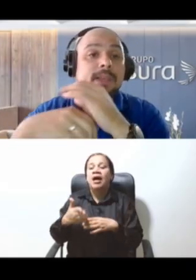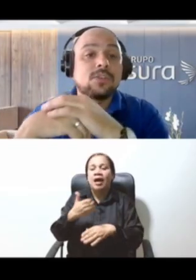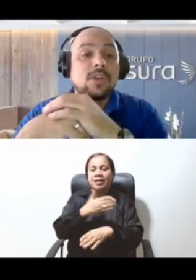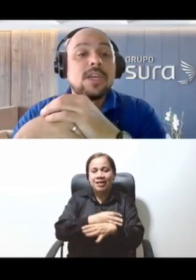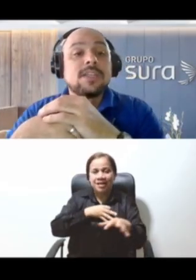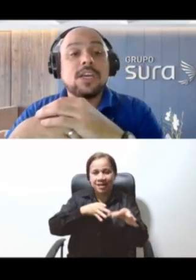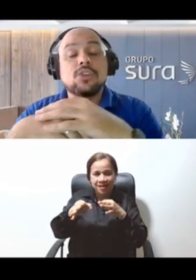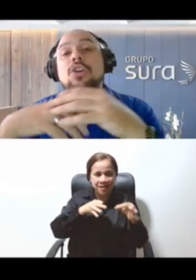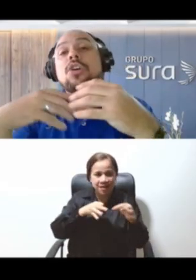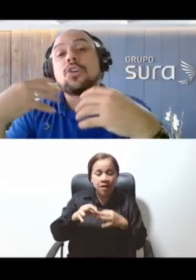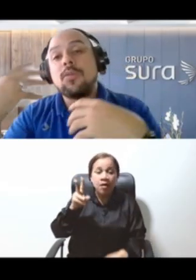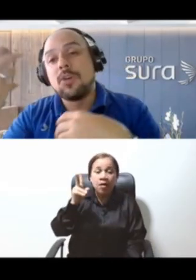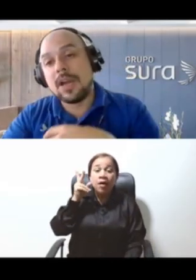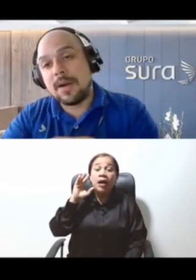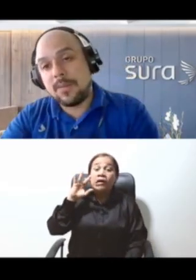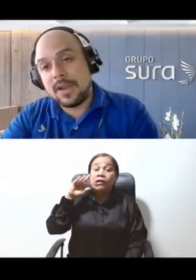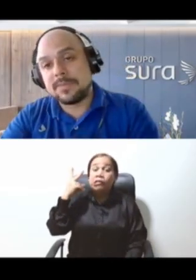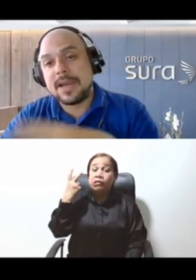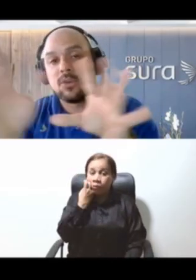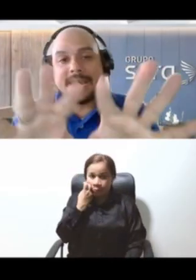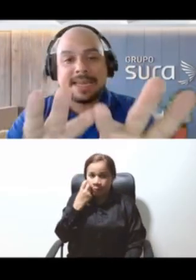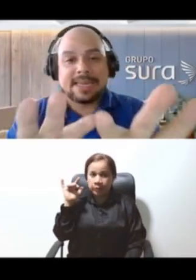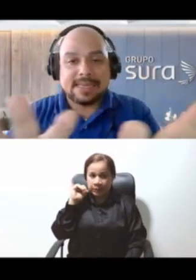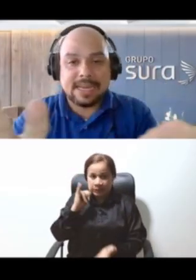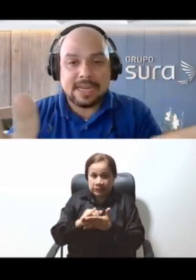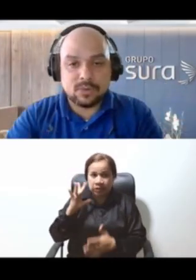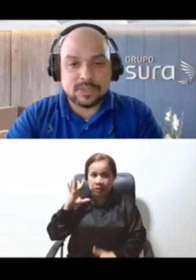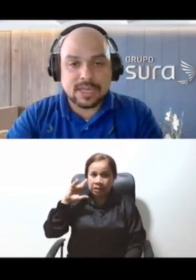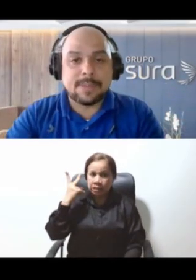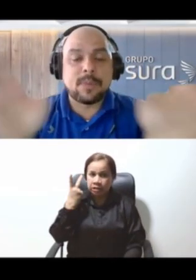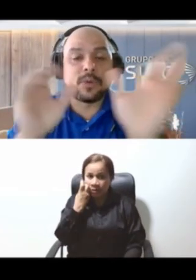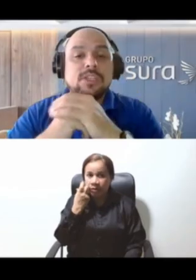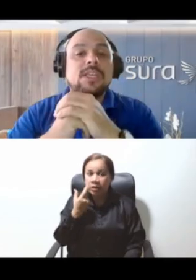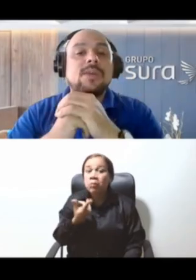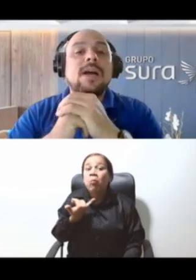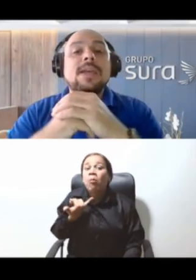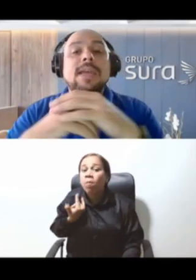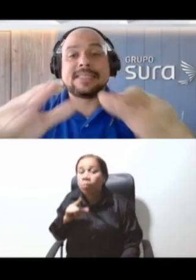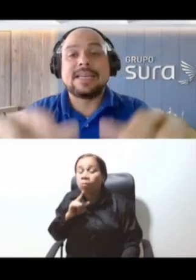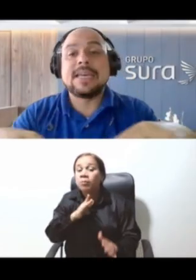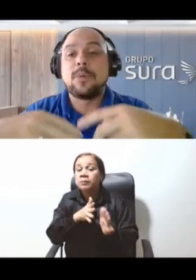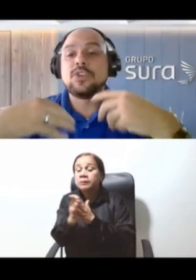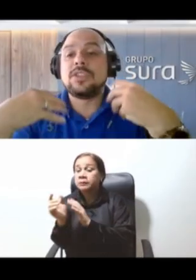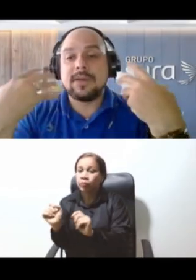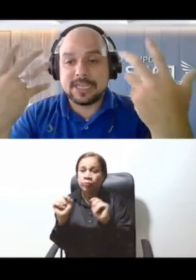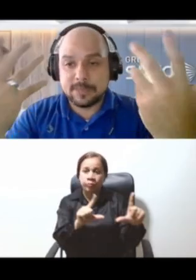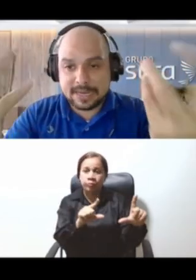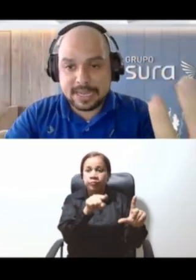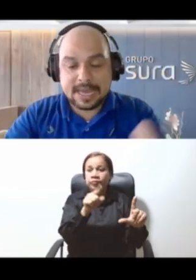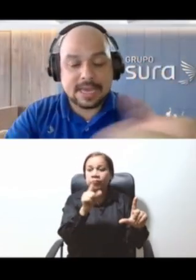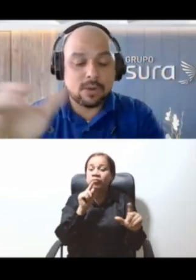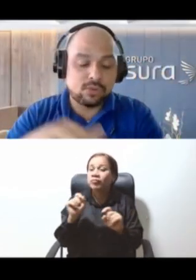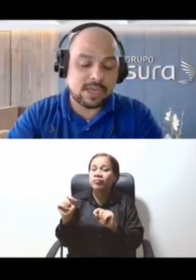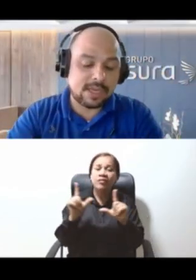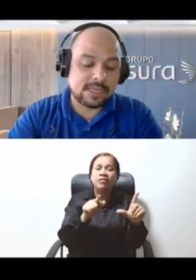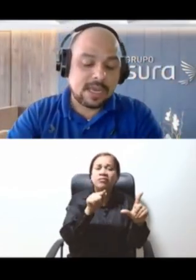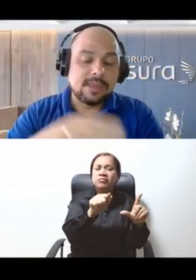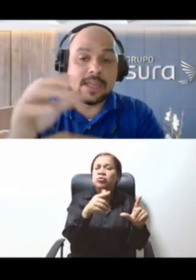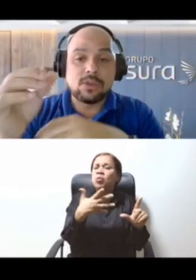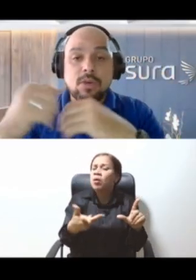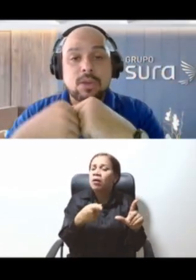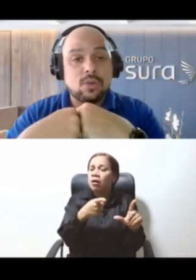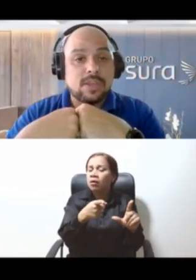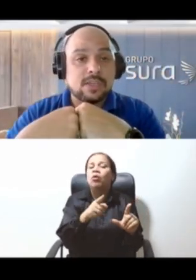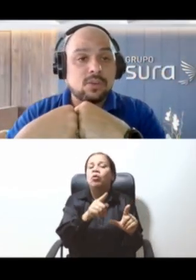ahorita. Listo. Chicos, ¿cómo lavamos las manos? Aquí tenemos la diapositiva. Esta diapositiva les va a quedar a